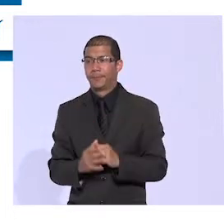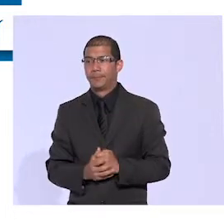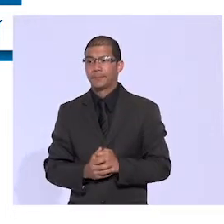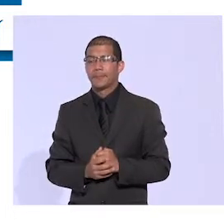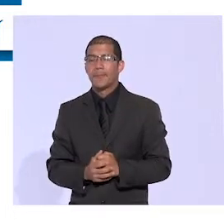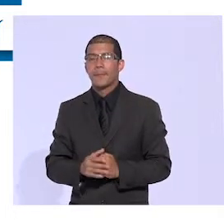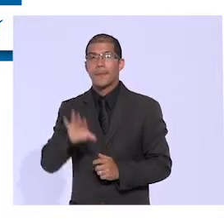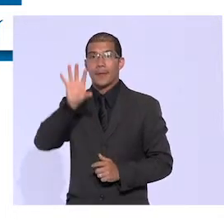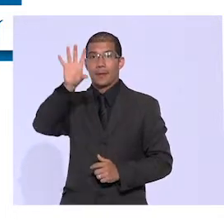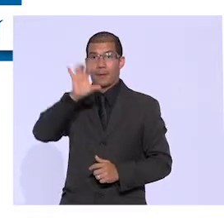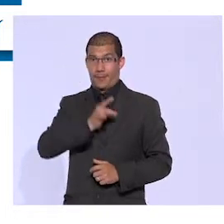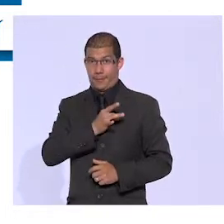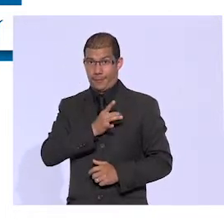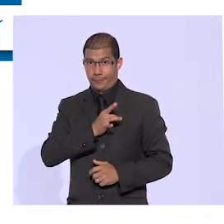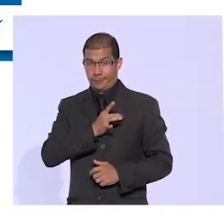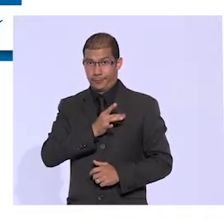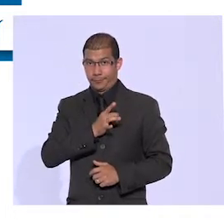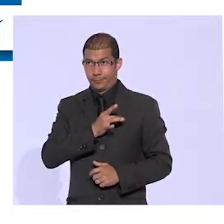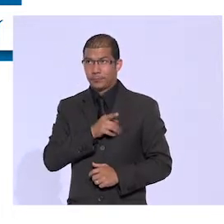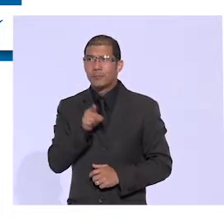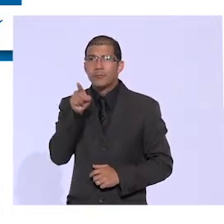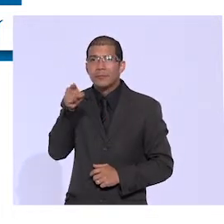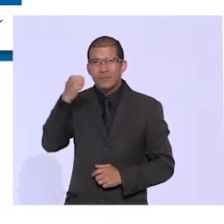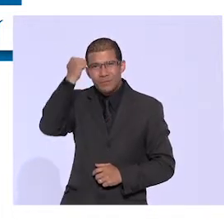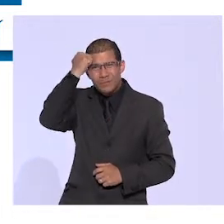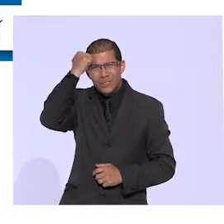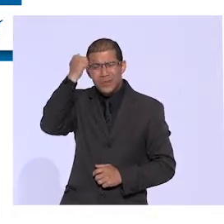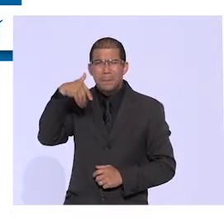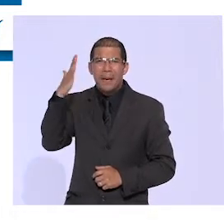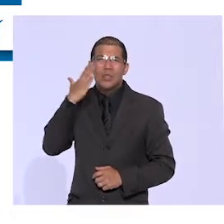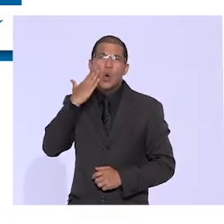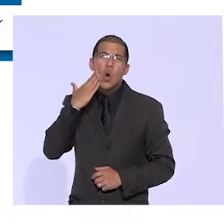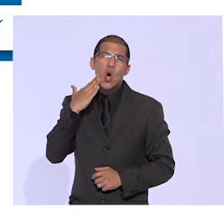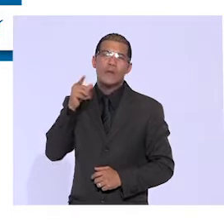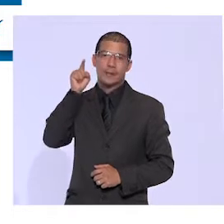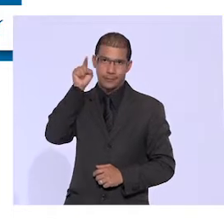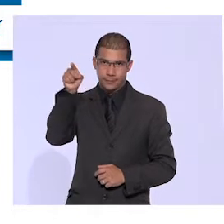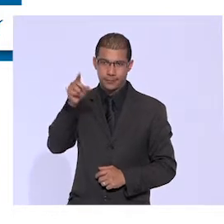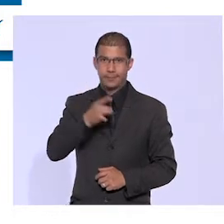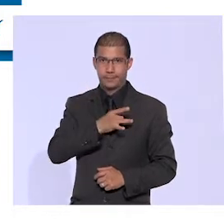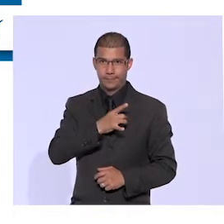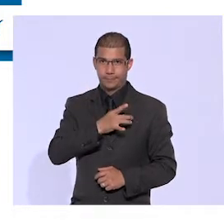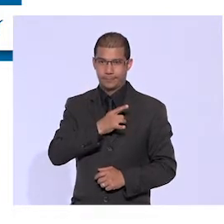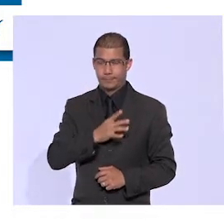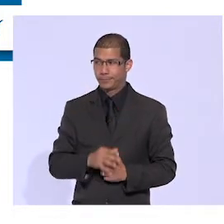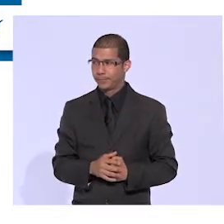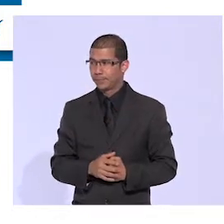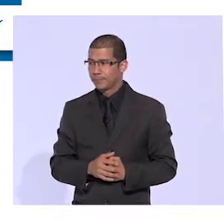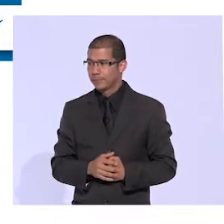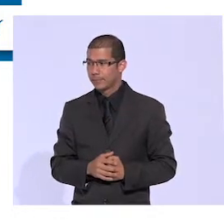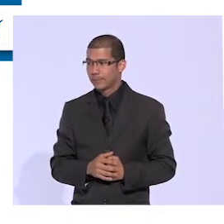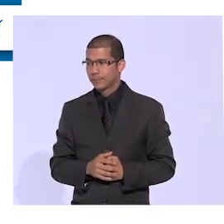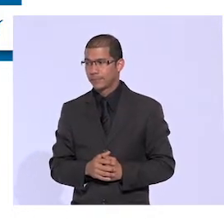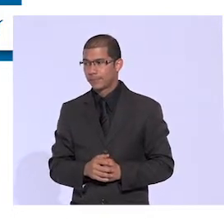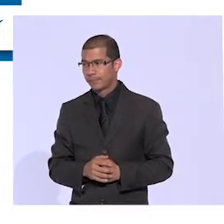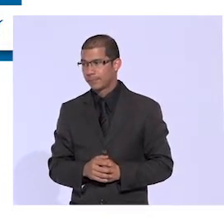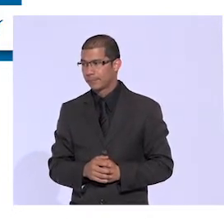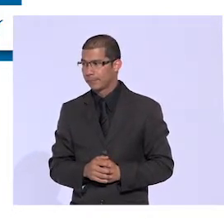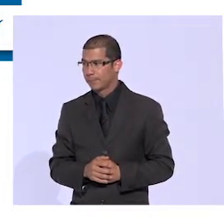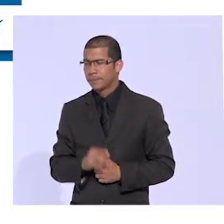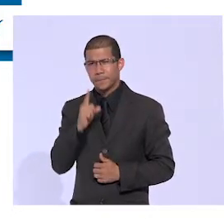Chile es el país en el que tiene profesorado más joven. Fijaos, debe ser aproximadamente el